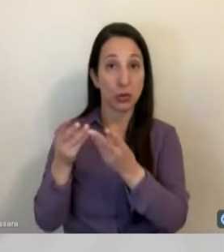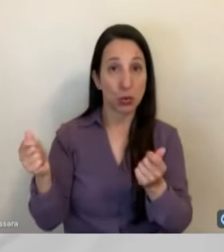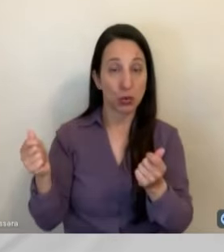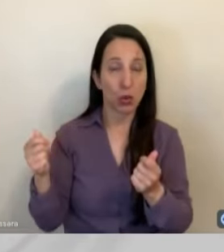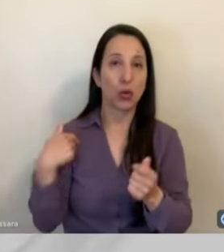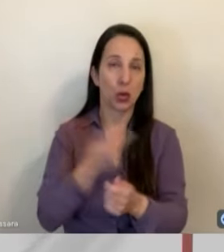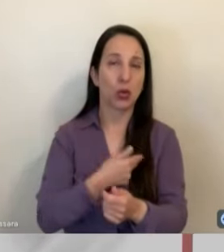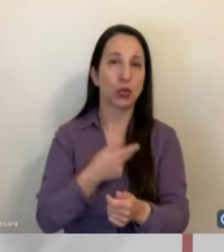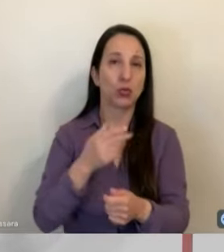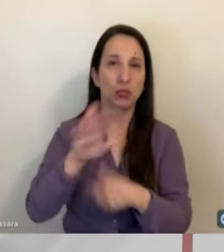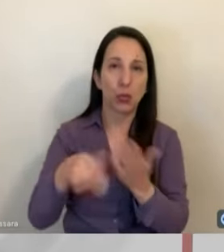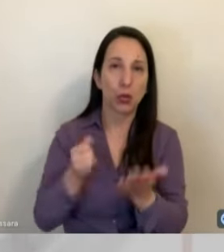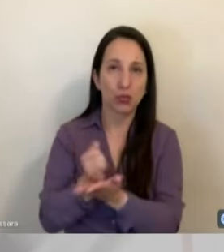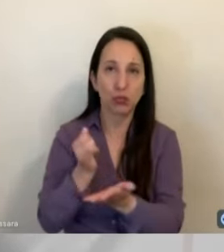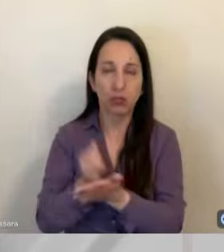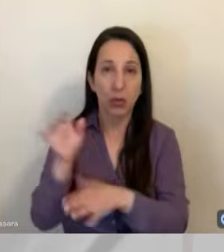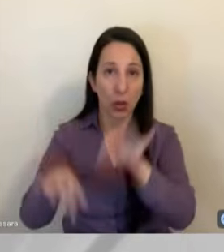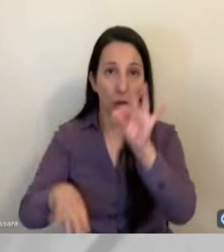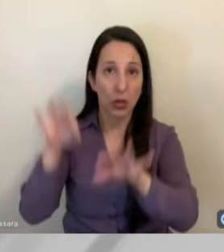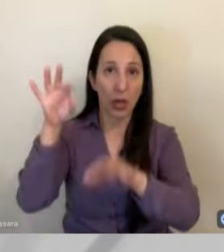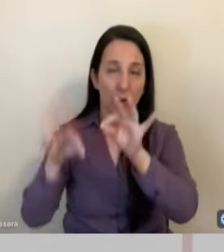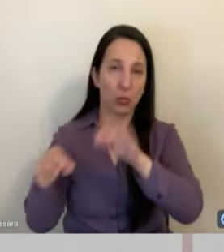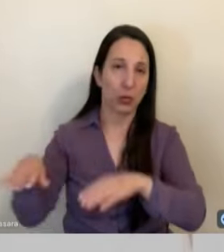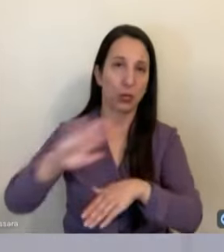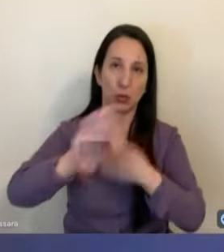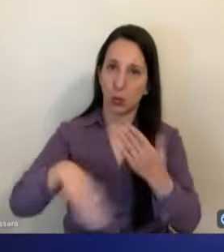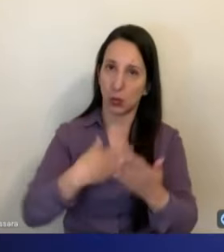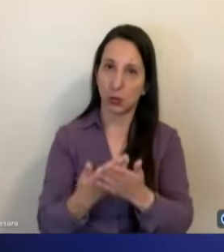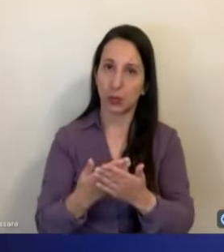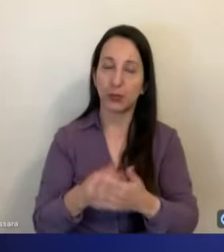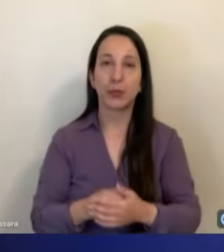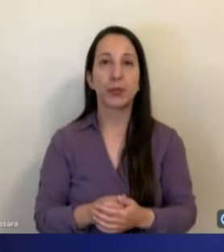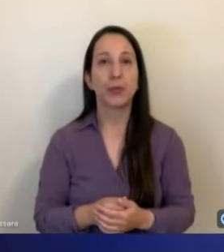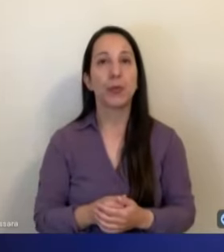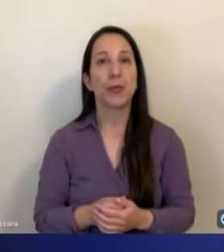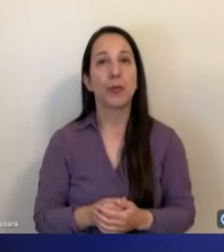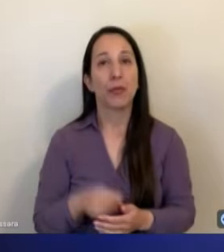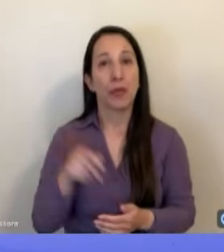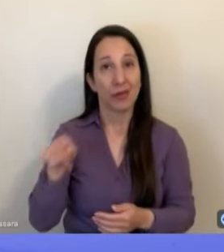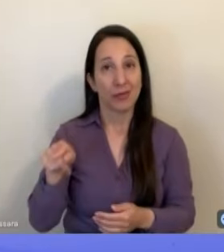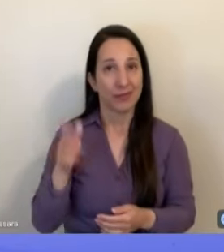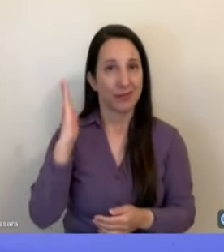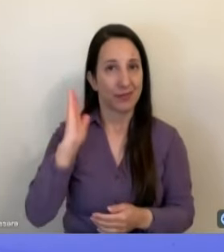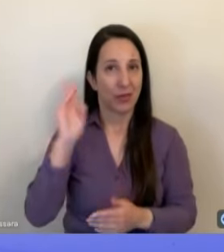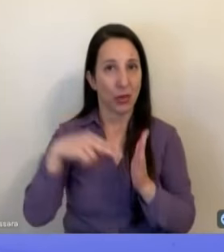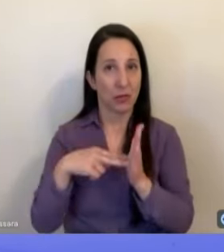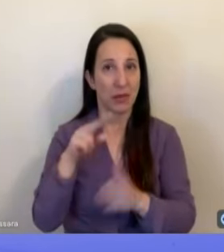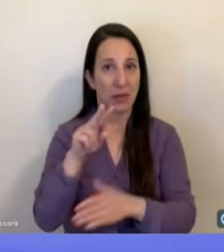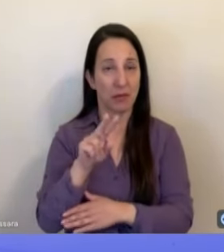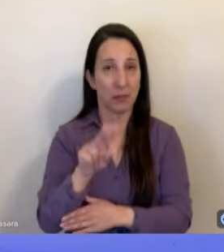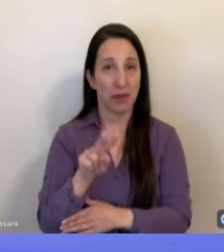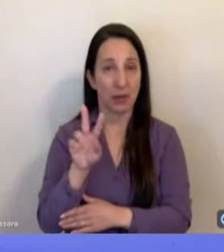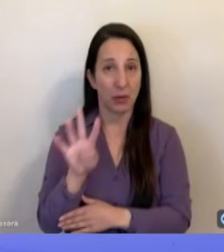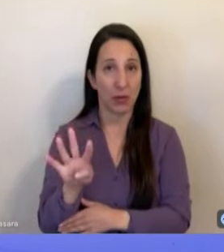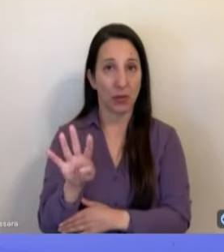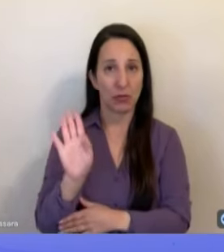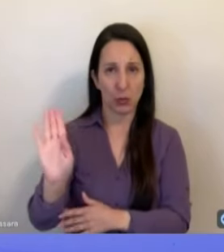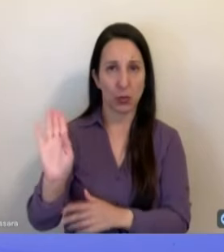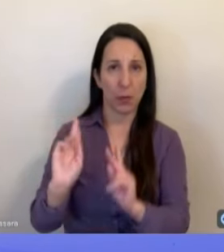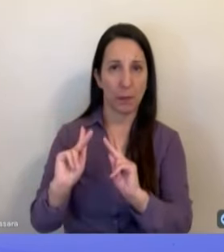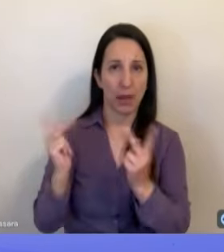juntos y las vamos a lograr entre todos juntos. Don Walter, usted en el 2024, su partido Justicia